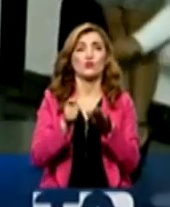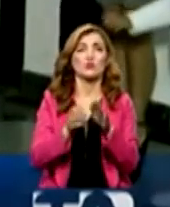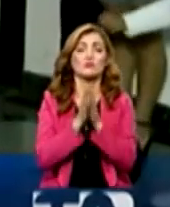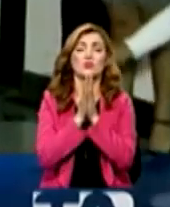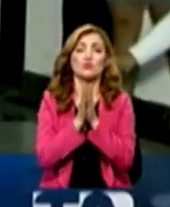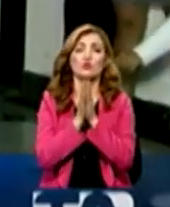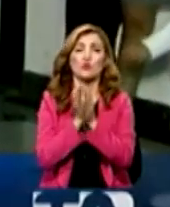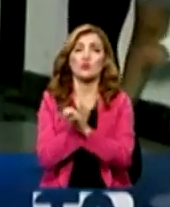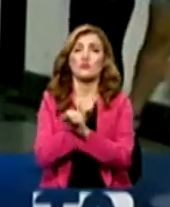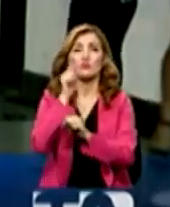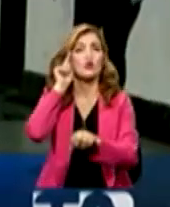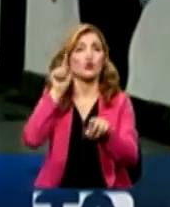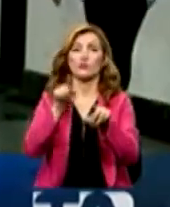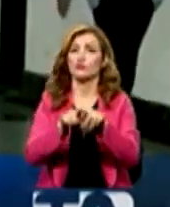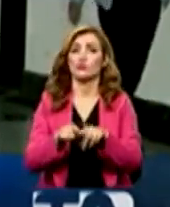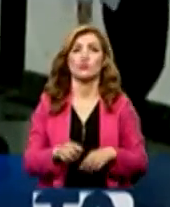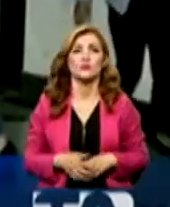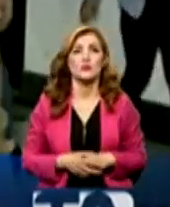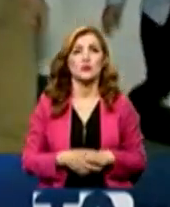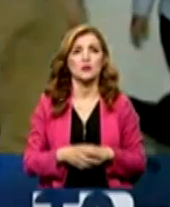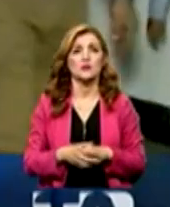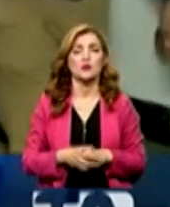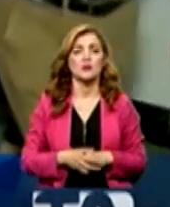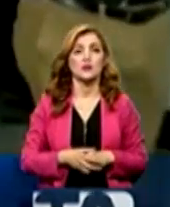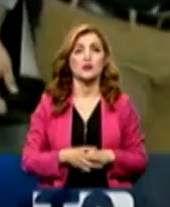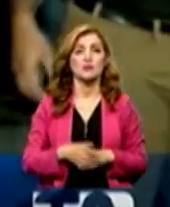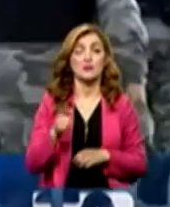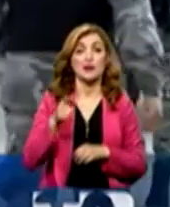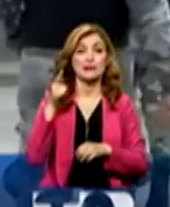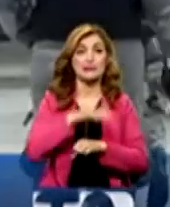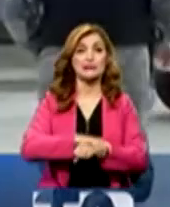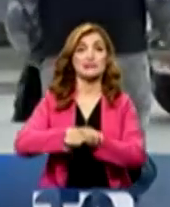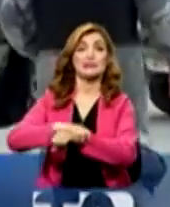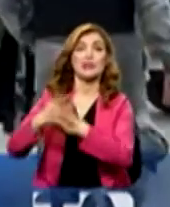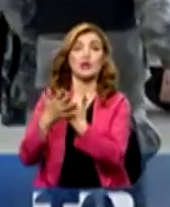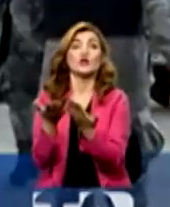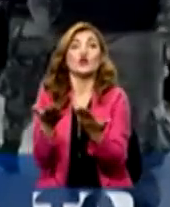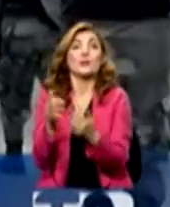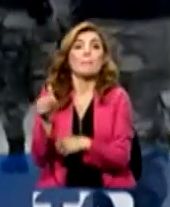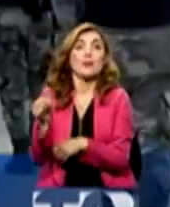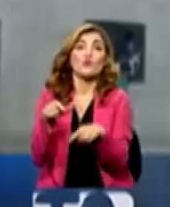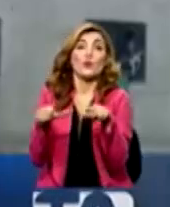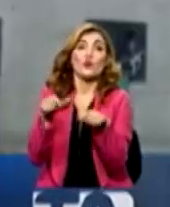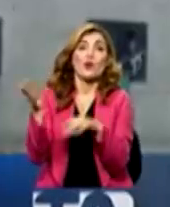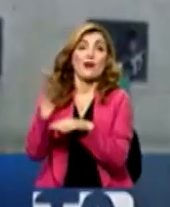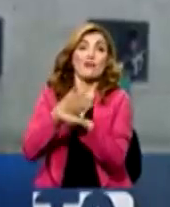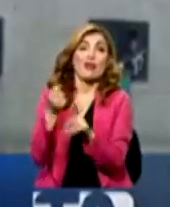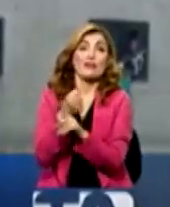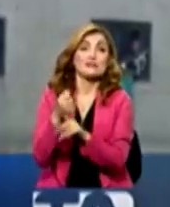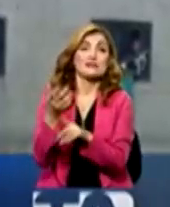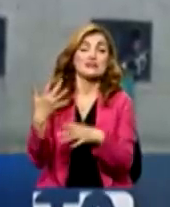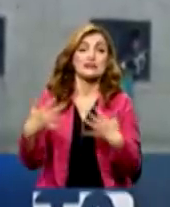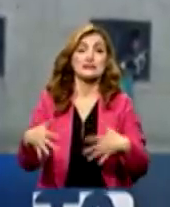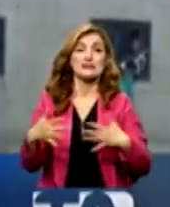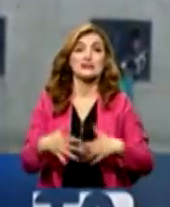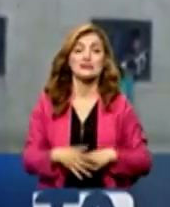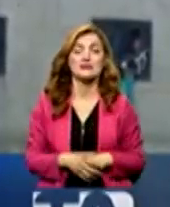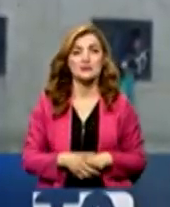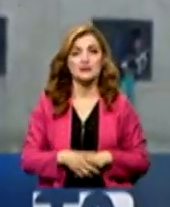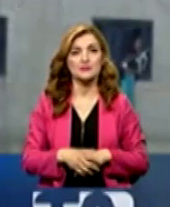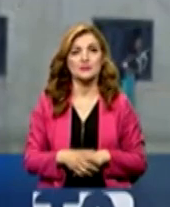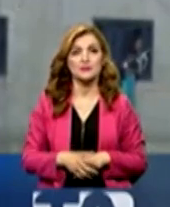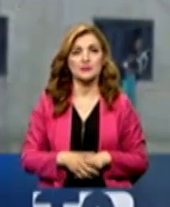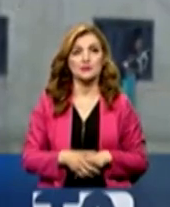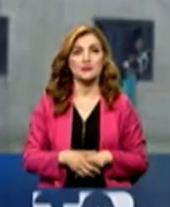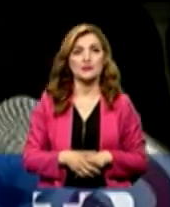aseguraron apelarán el fallo. Más sabiendo que deberán pagar la pena en el mismo lugar donde ocurrieron los hechos. Para esta defensa no